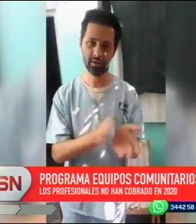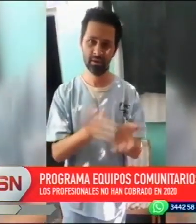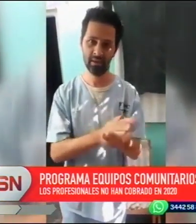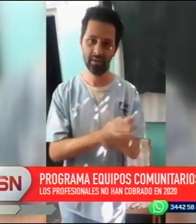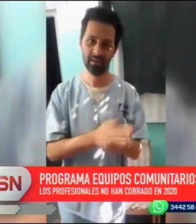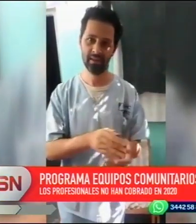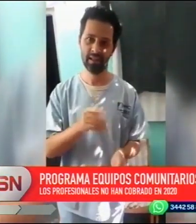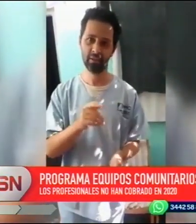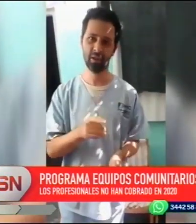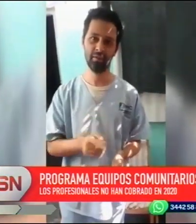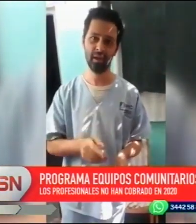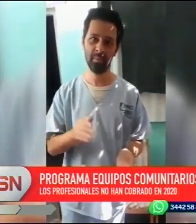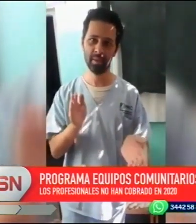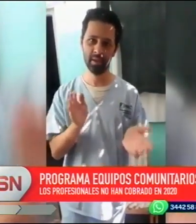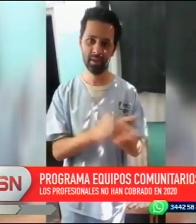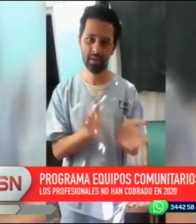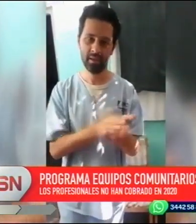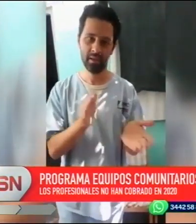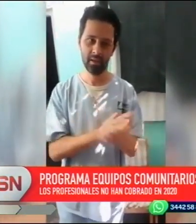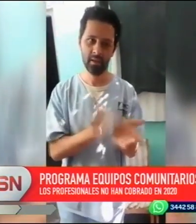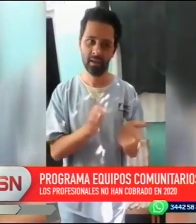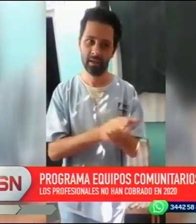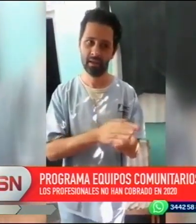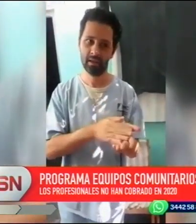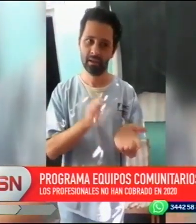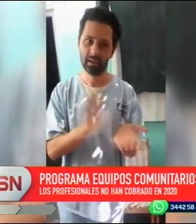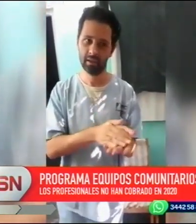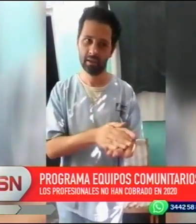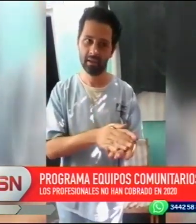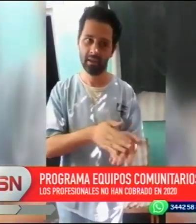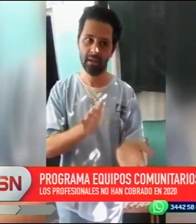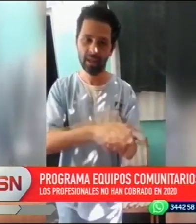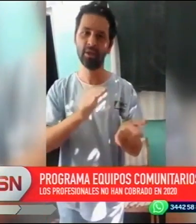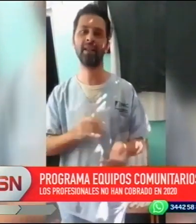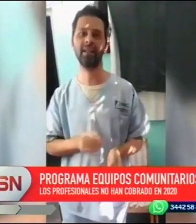es de luz, eso es AFIP.